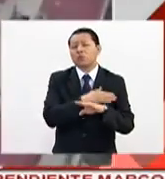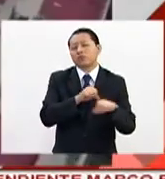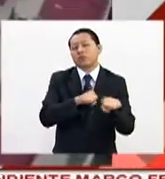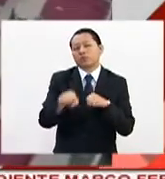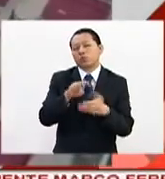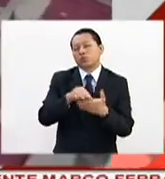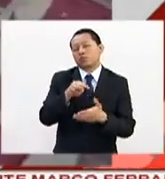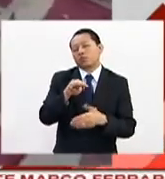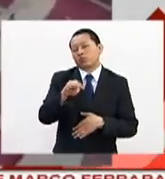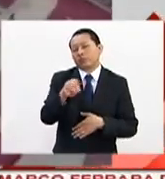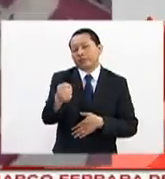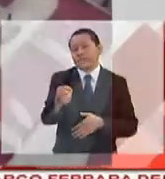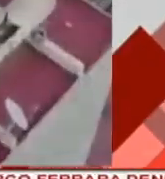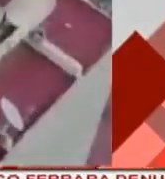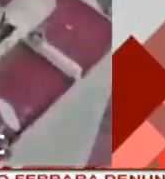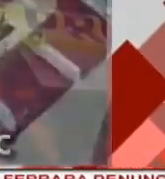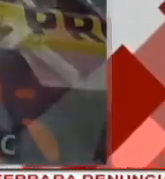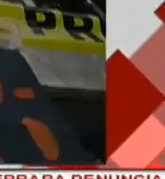septiembre.